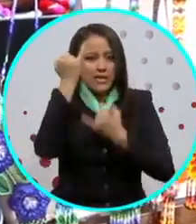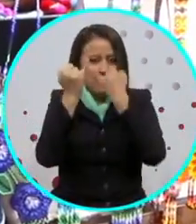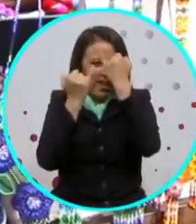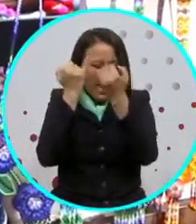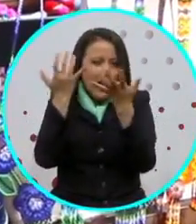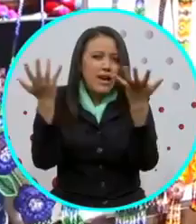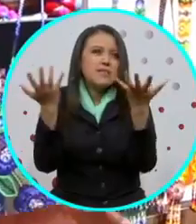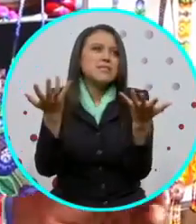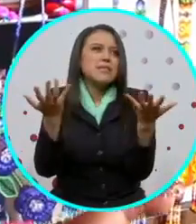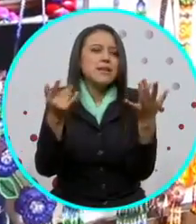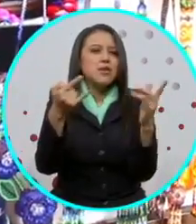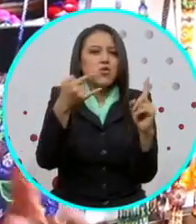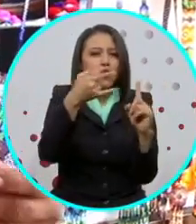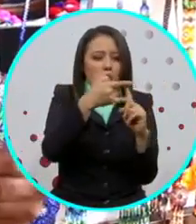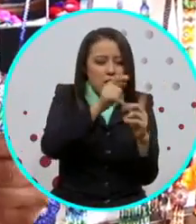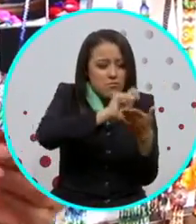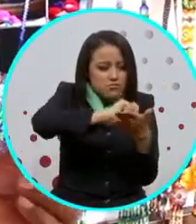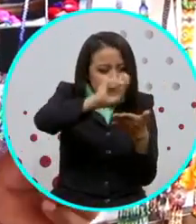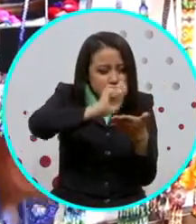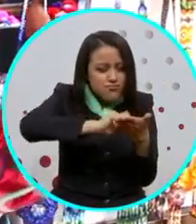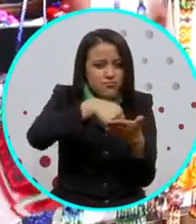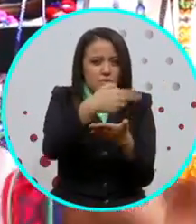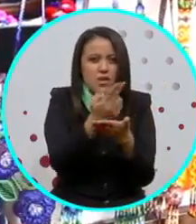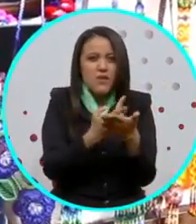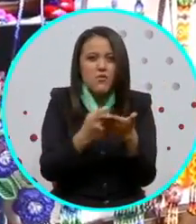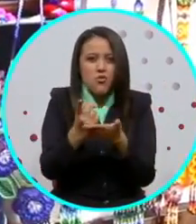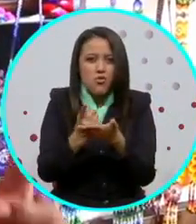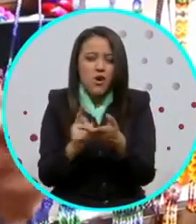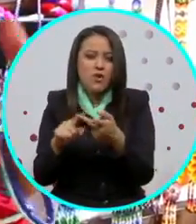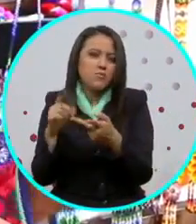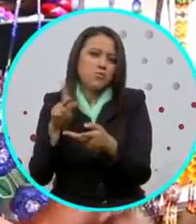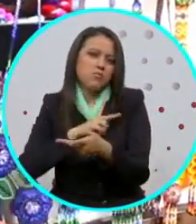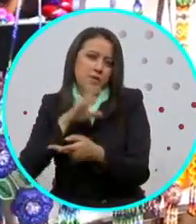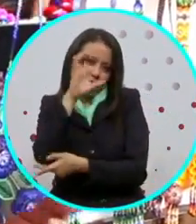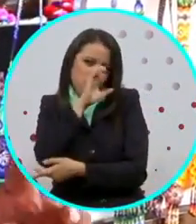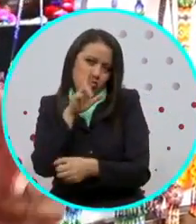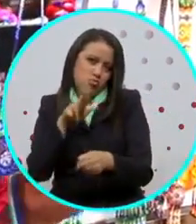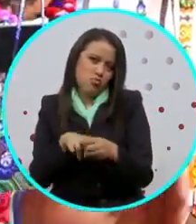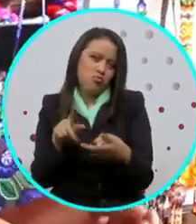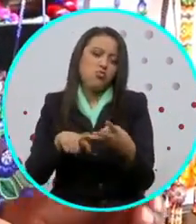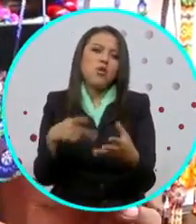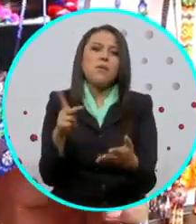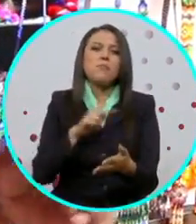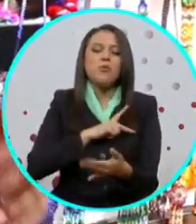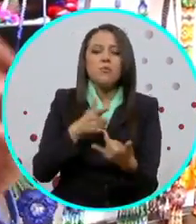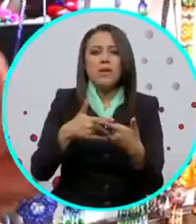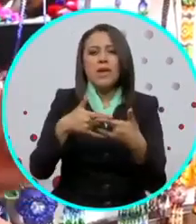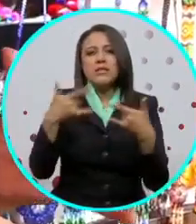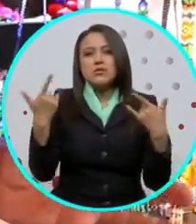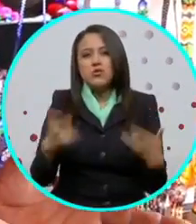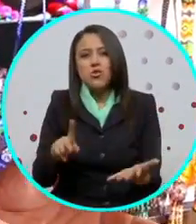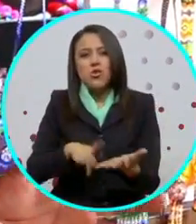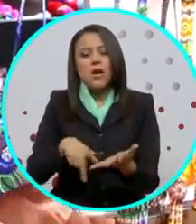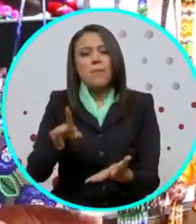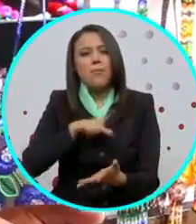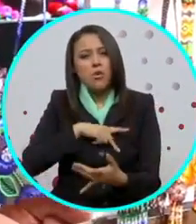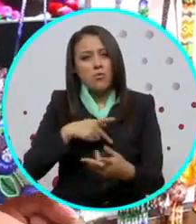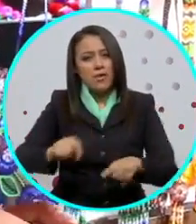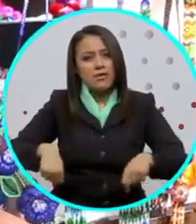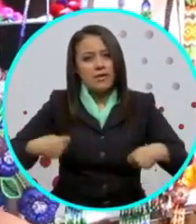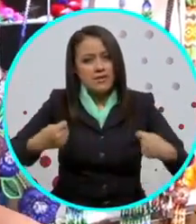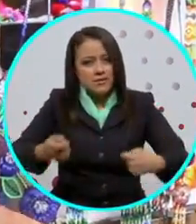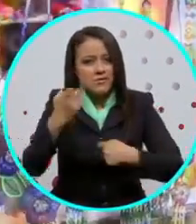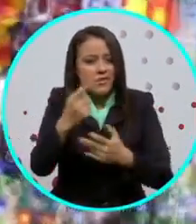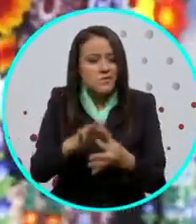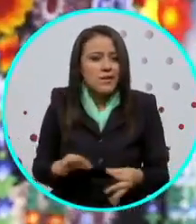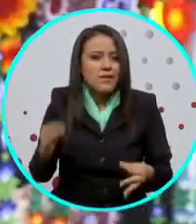cuadros dibujados de nuestra cultura, de nuestra historia, de nuestros cuentos. Eso es lo que estamos plasmando en nuestros